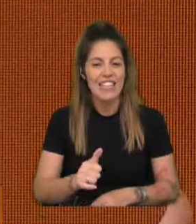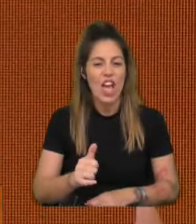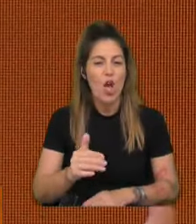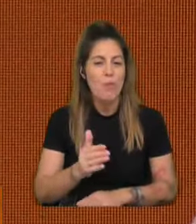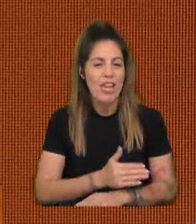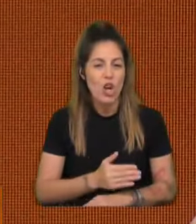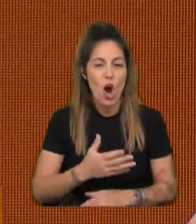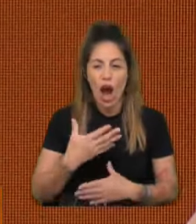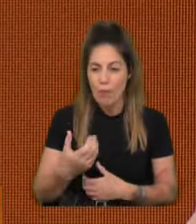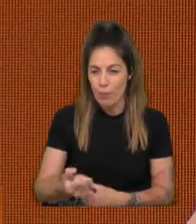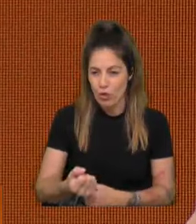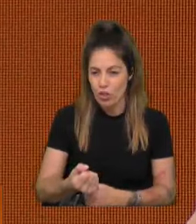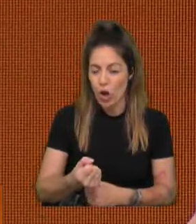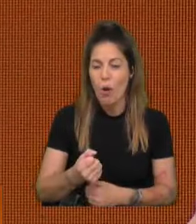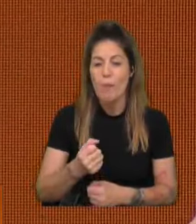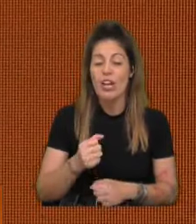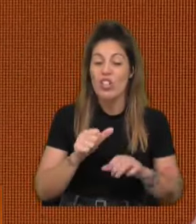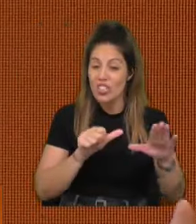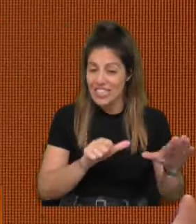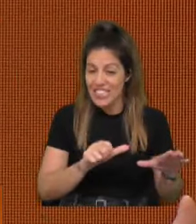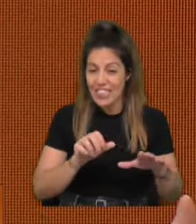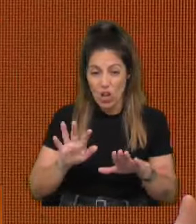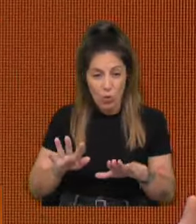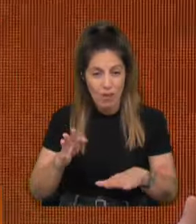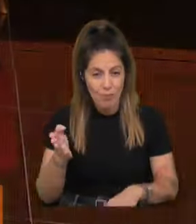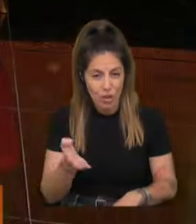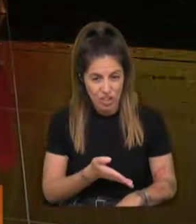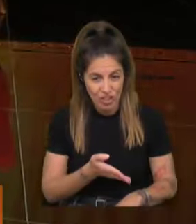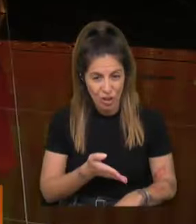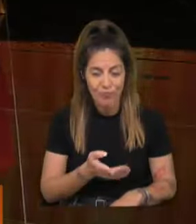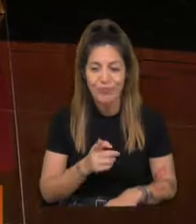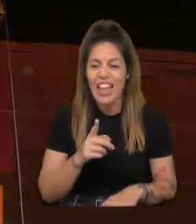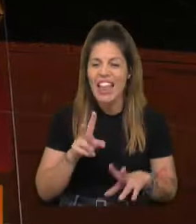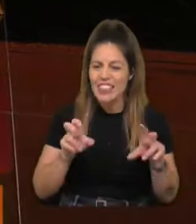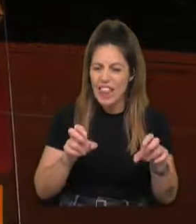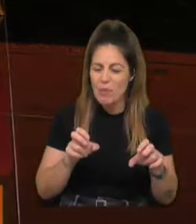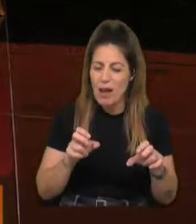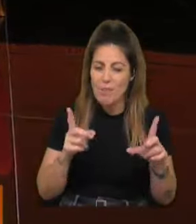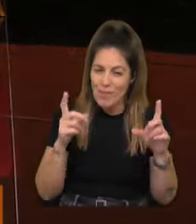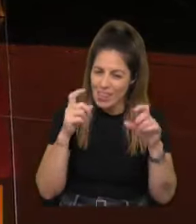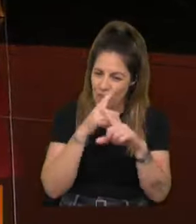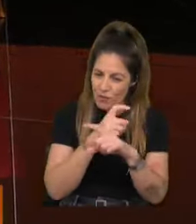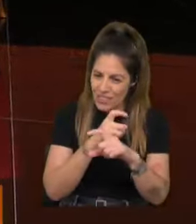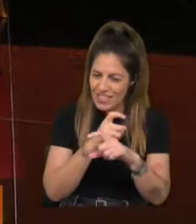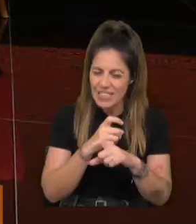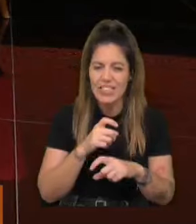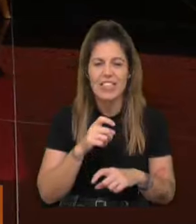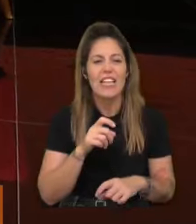de apoyo pero el 69 por. tema más controversial son las safap que nos da un 44 a